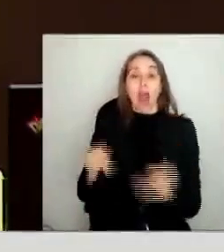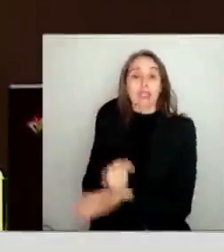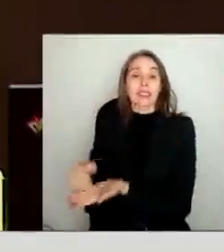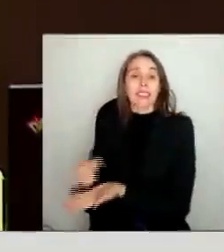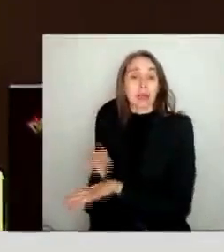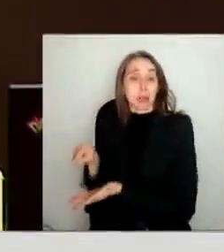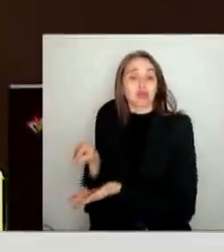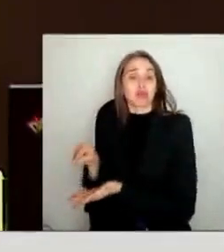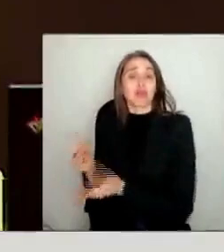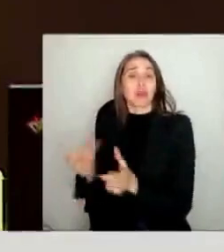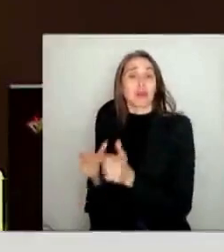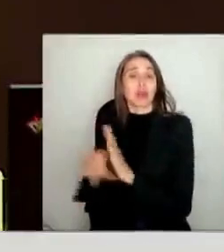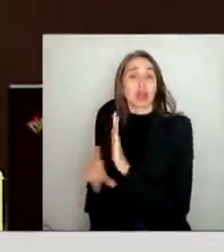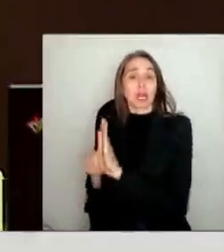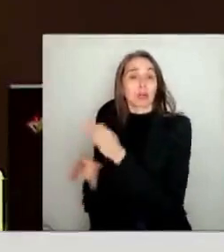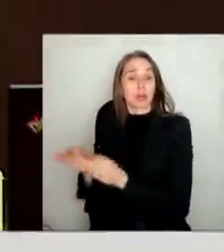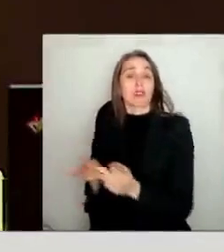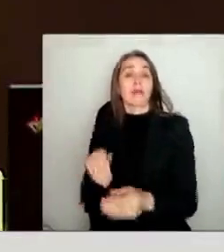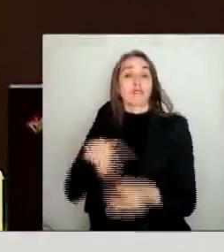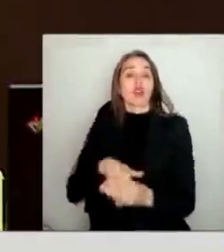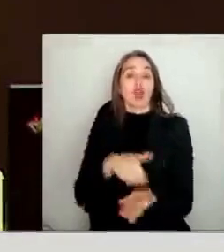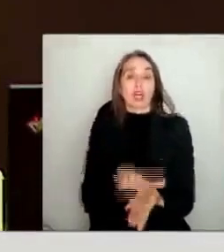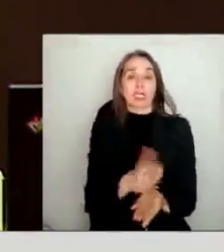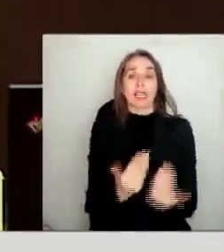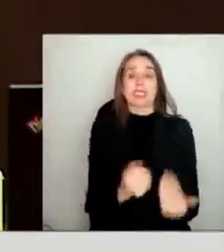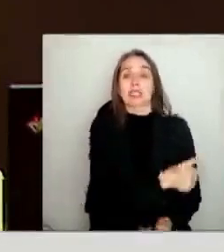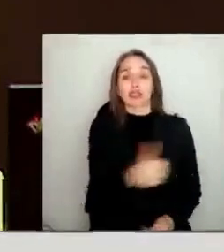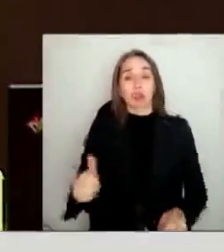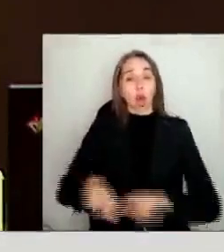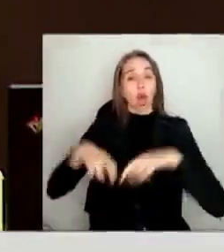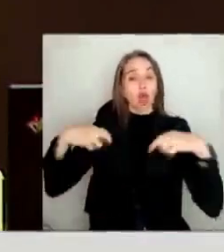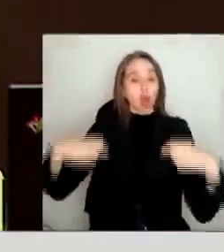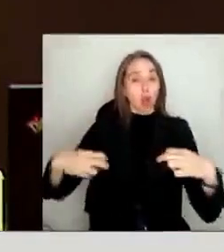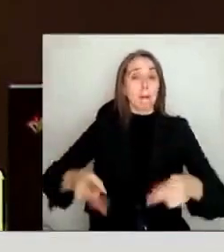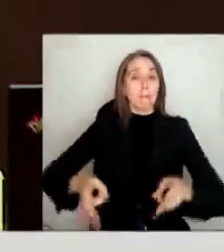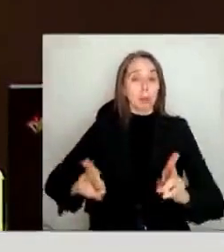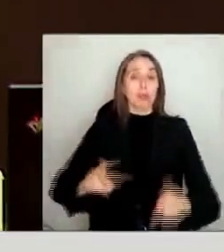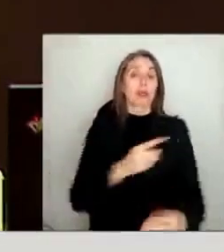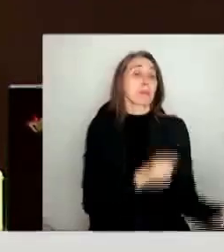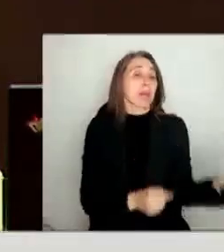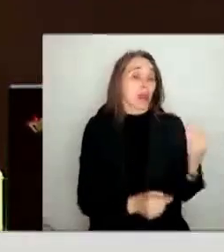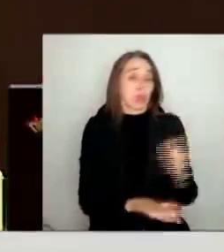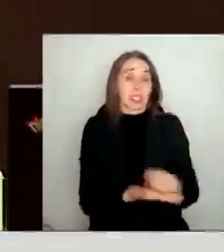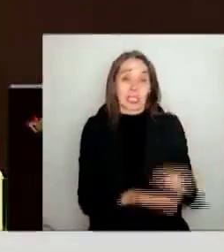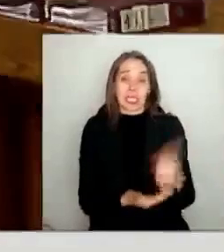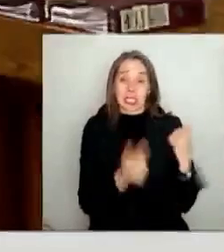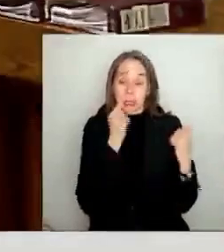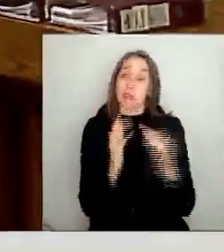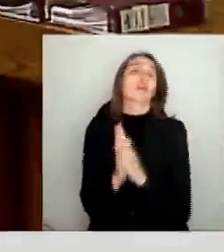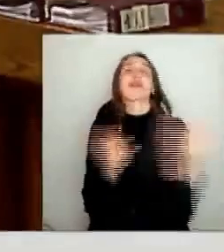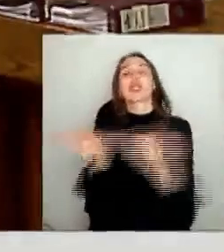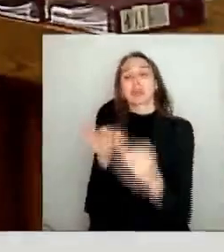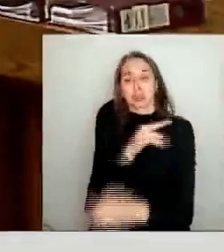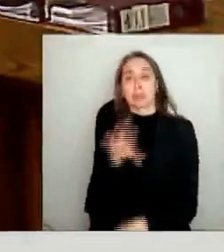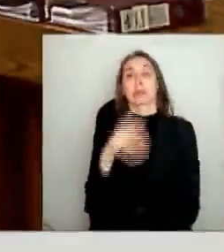rechazado por lo tanto se requeriría de la unanimidad de la sala según me indica el secretario por favor secretario expliqu cámara miren nosotros en